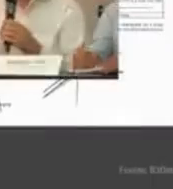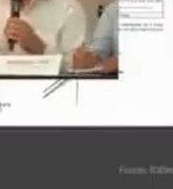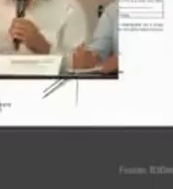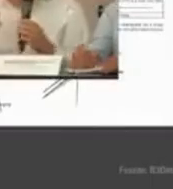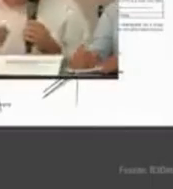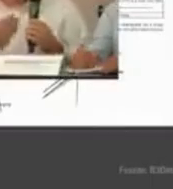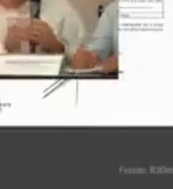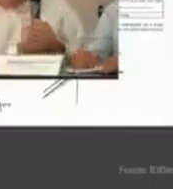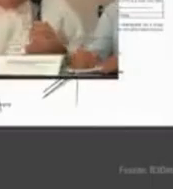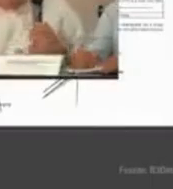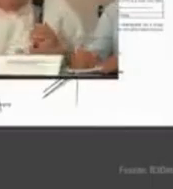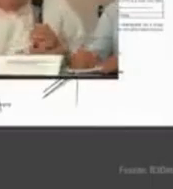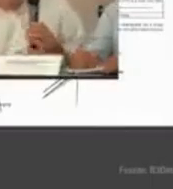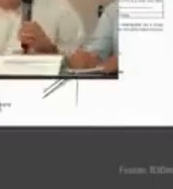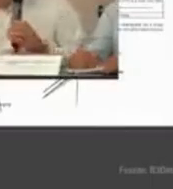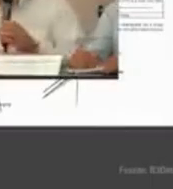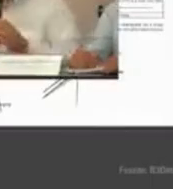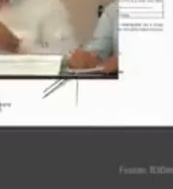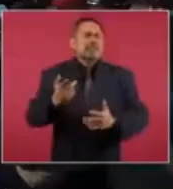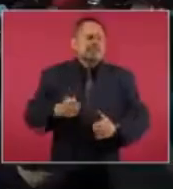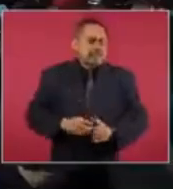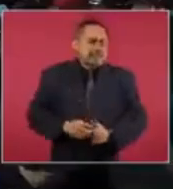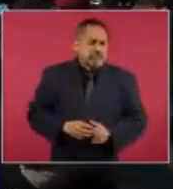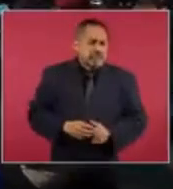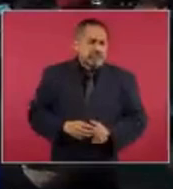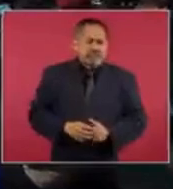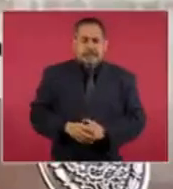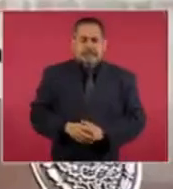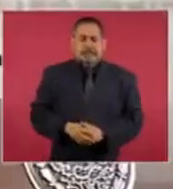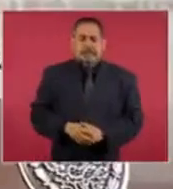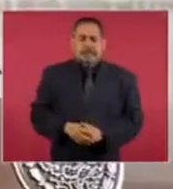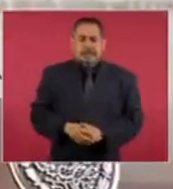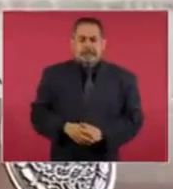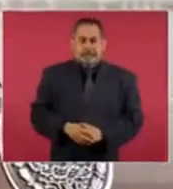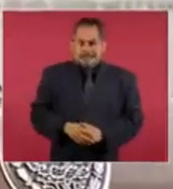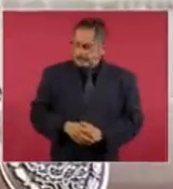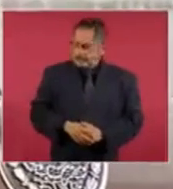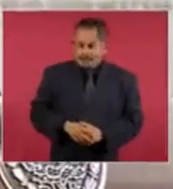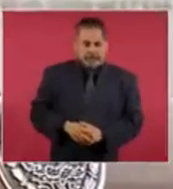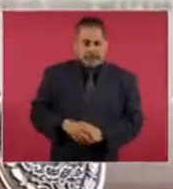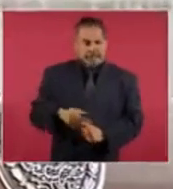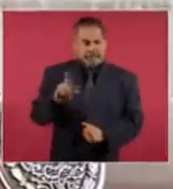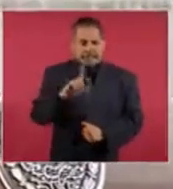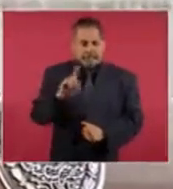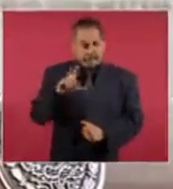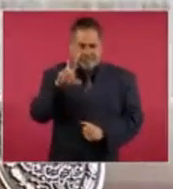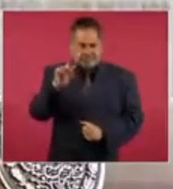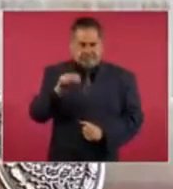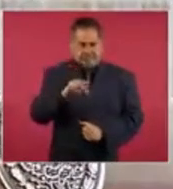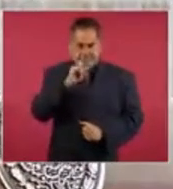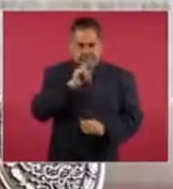nos vuelve a recetar la mentira no es cierto que